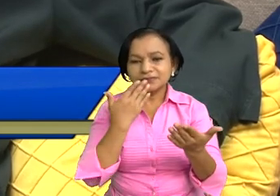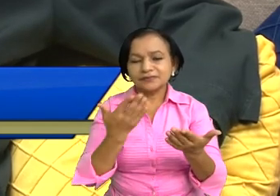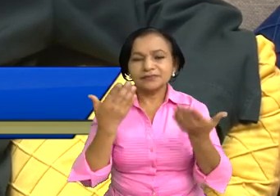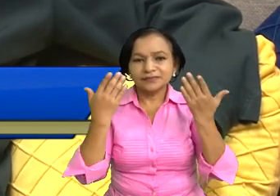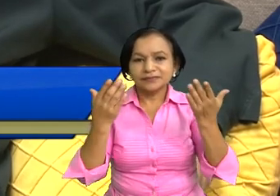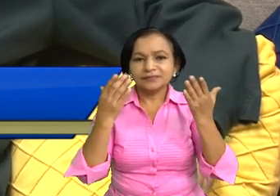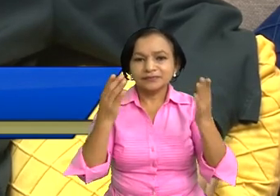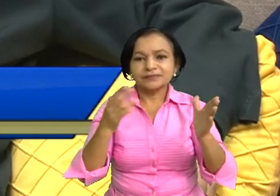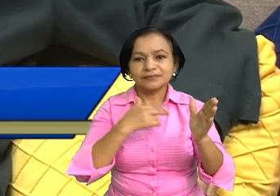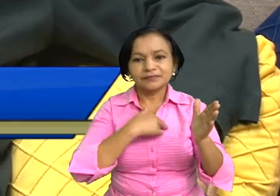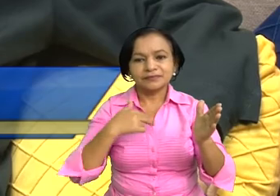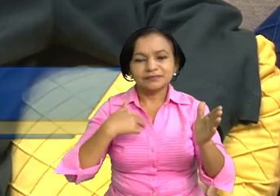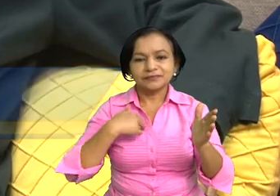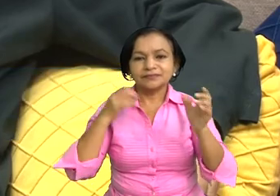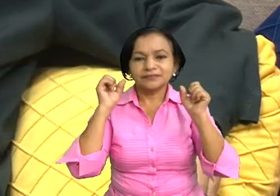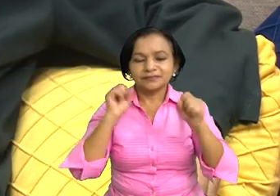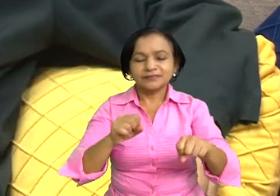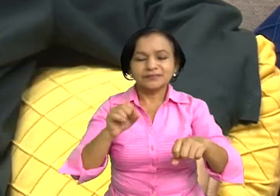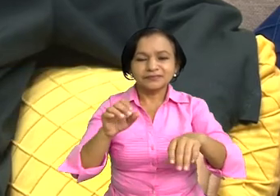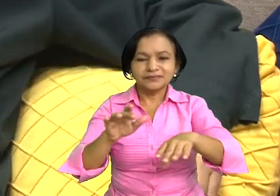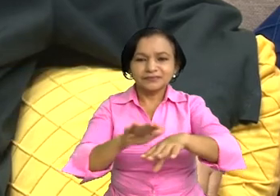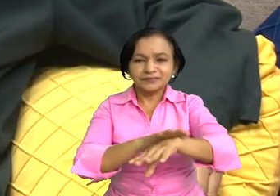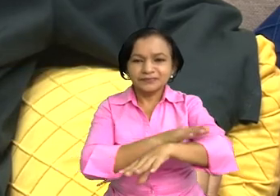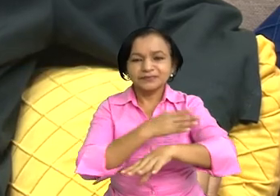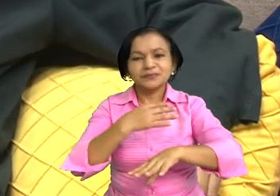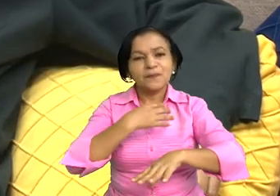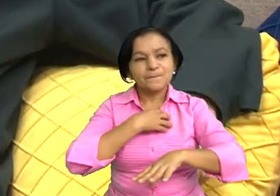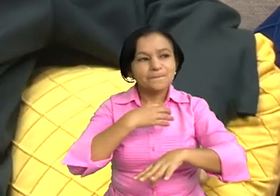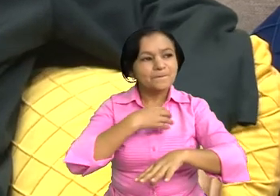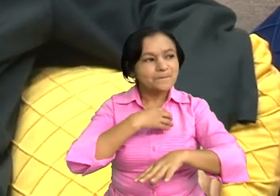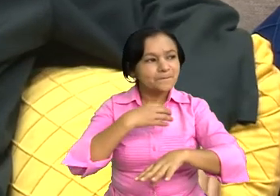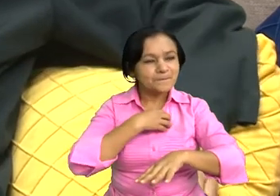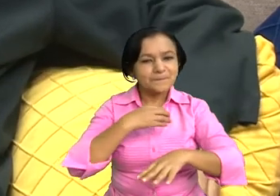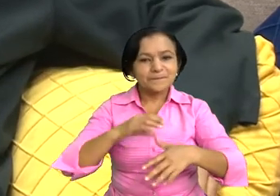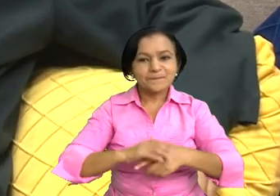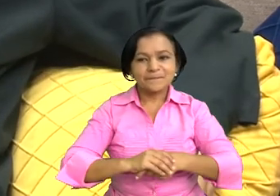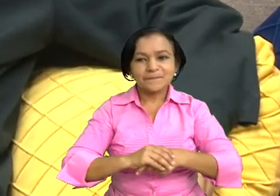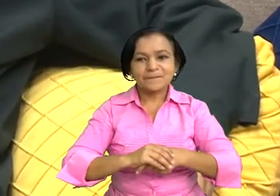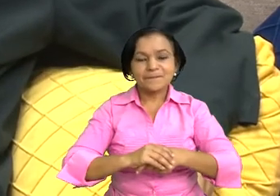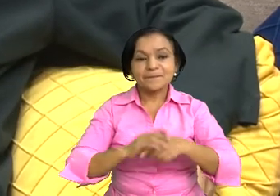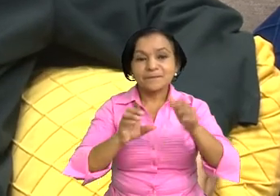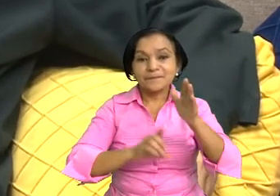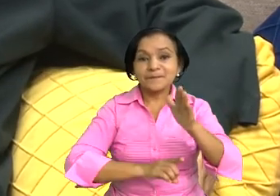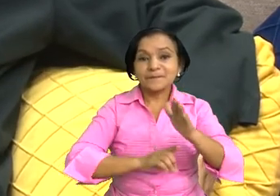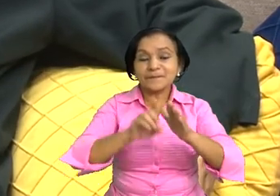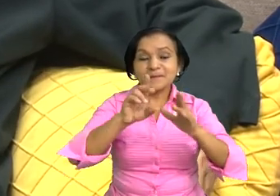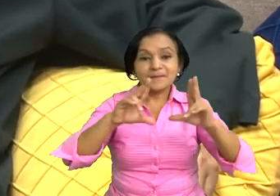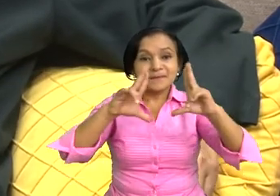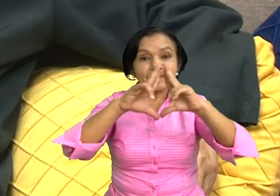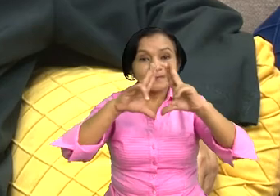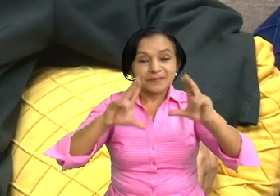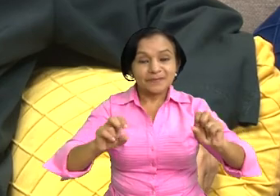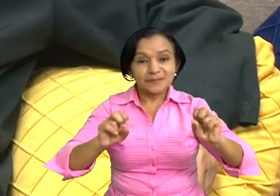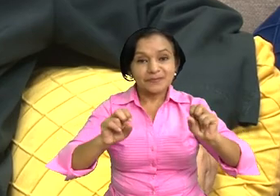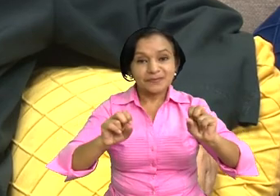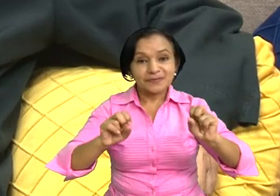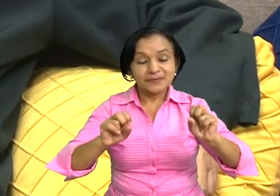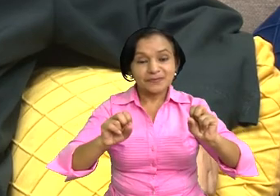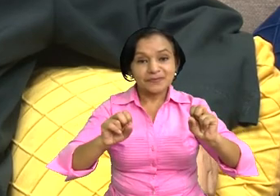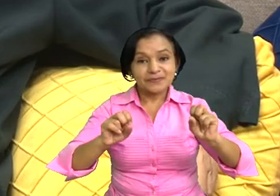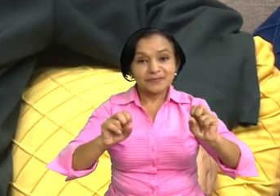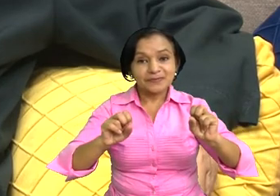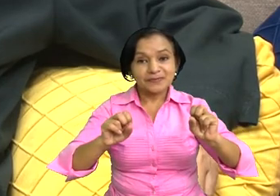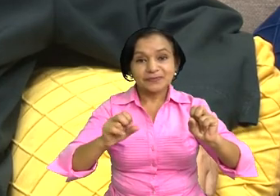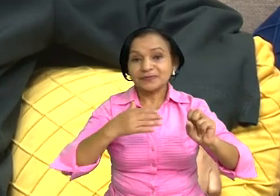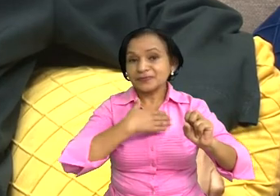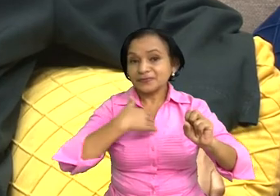expresan, nosotros la sentimos como propia, porque el progreso de Nicaragua, el avance de Nicaragua hacia un futuro